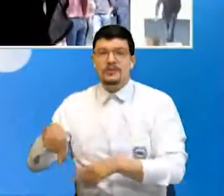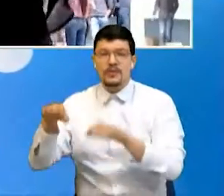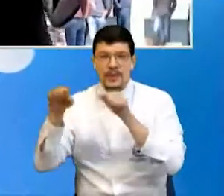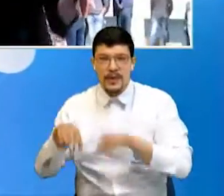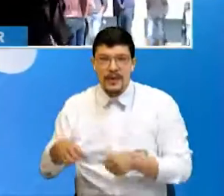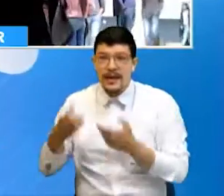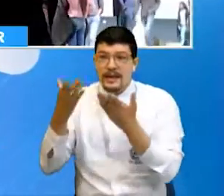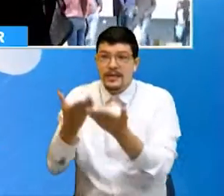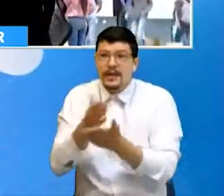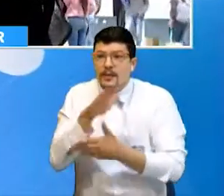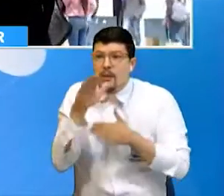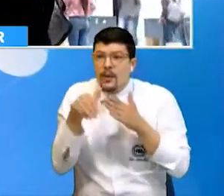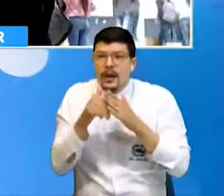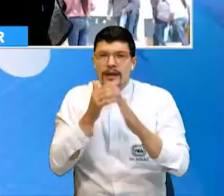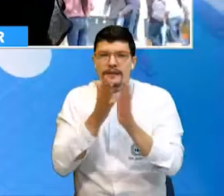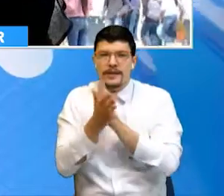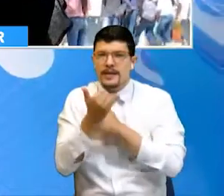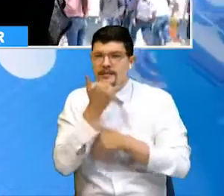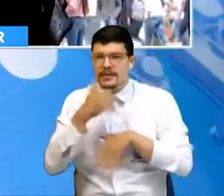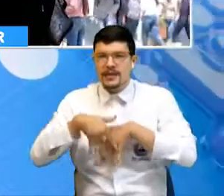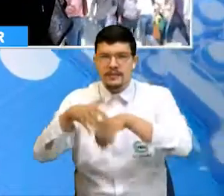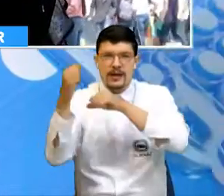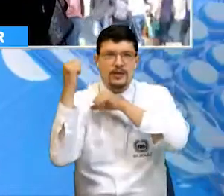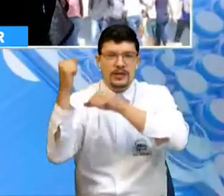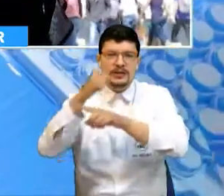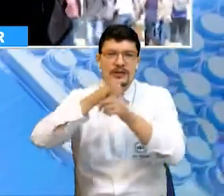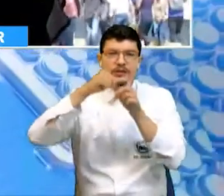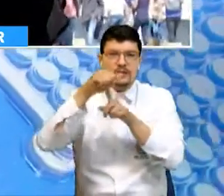detalles de cómo transcurren las protestas sociales de los